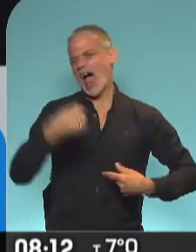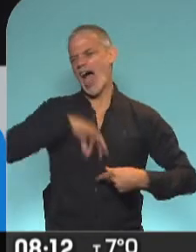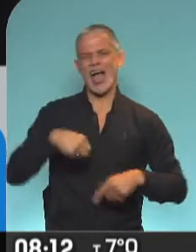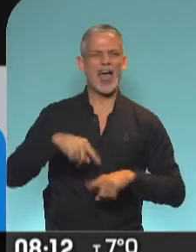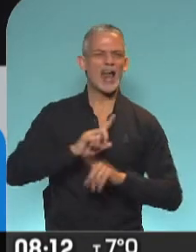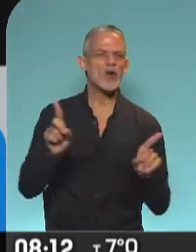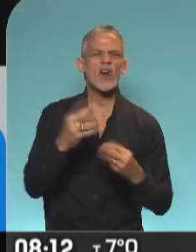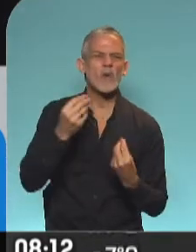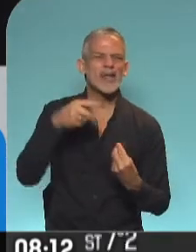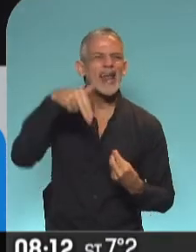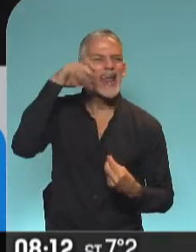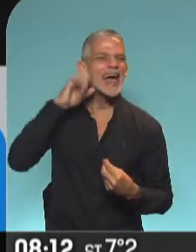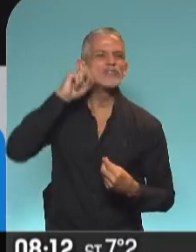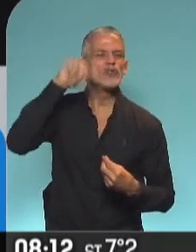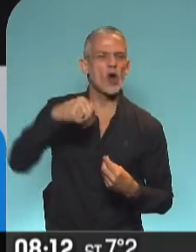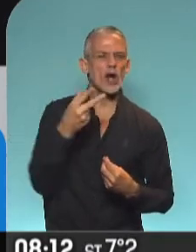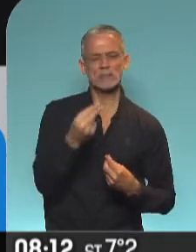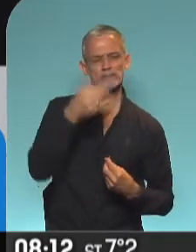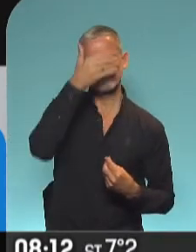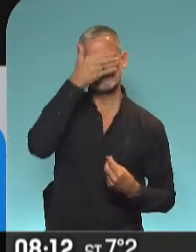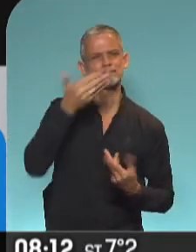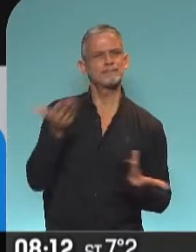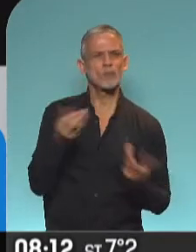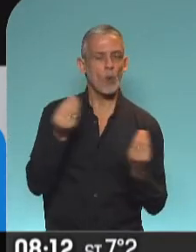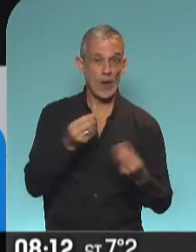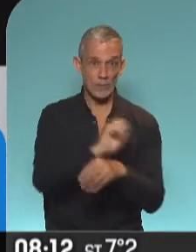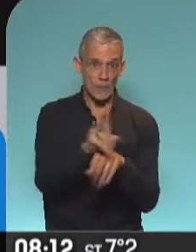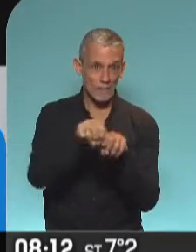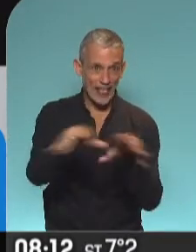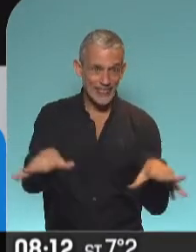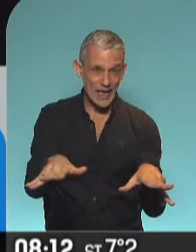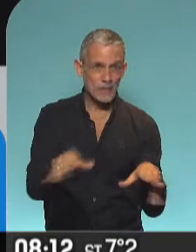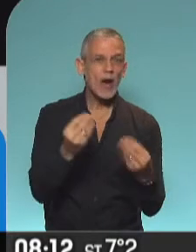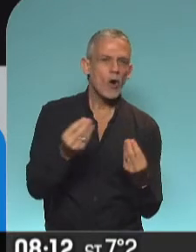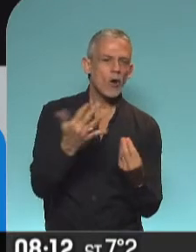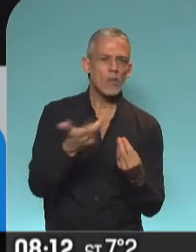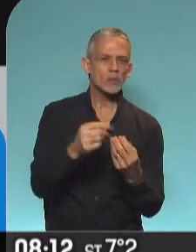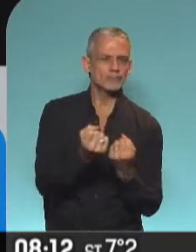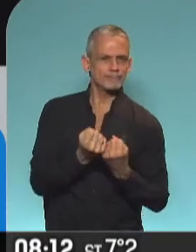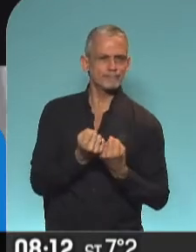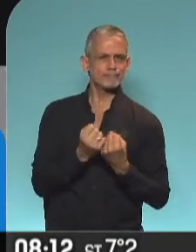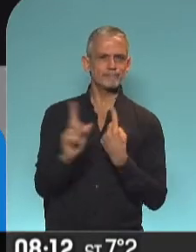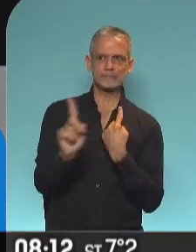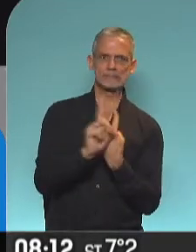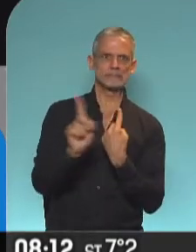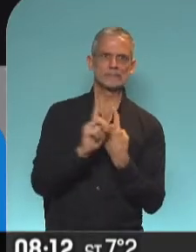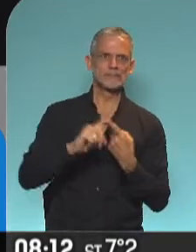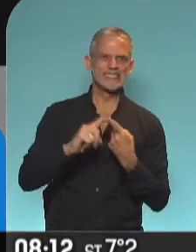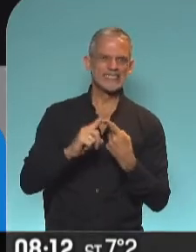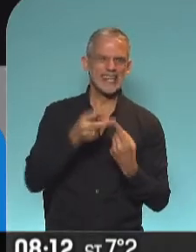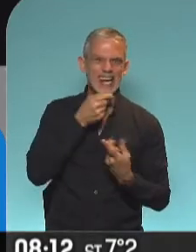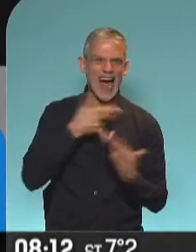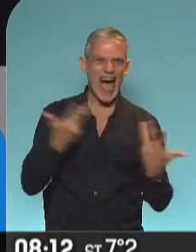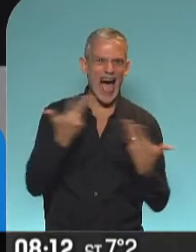qué se refiere con esto, especialmente cuando hablamos de pandemia y de esta abstinencia social respecto a la posibilidad